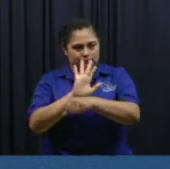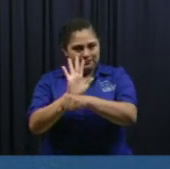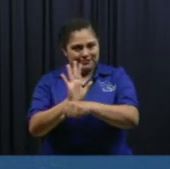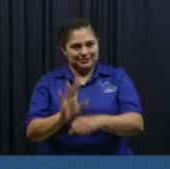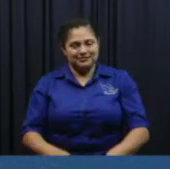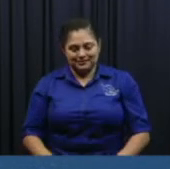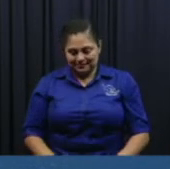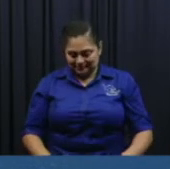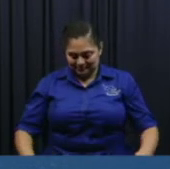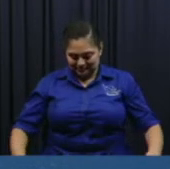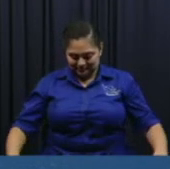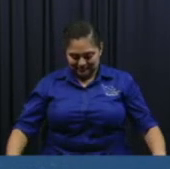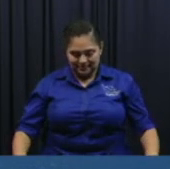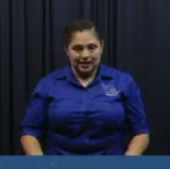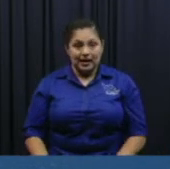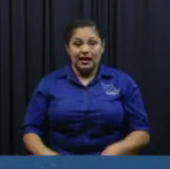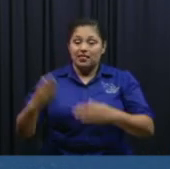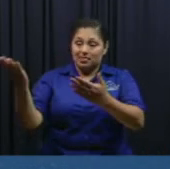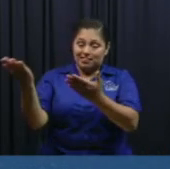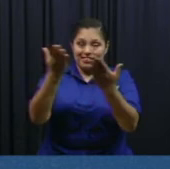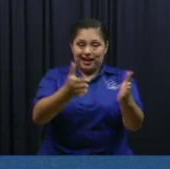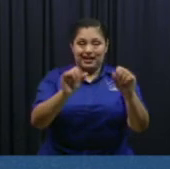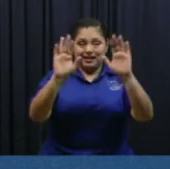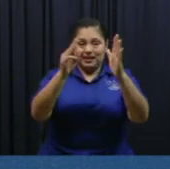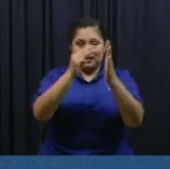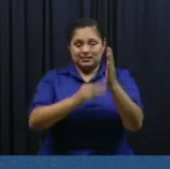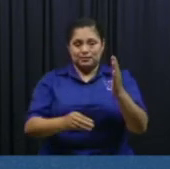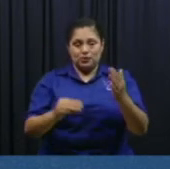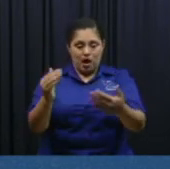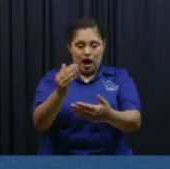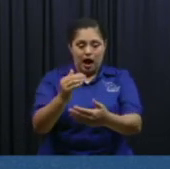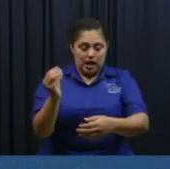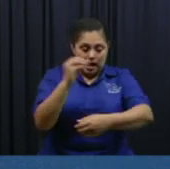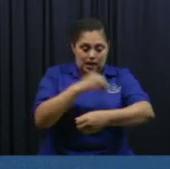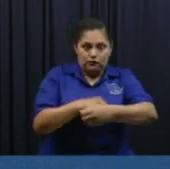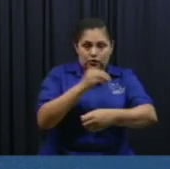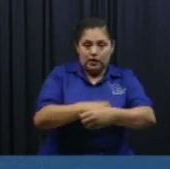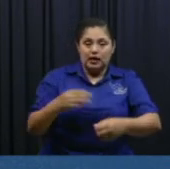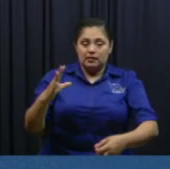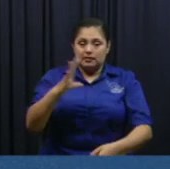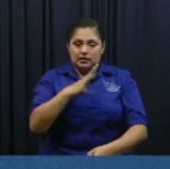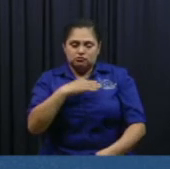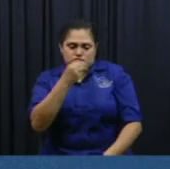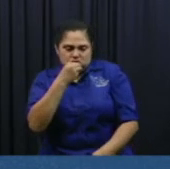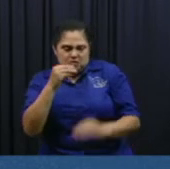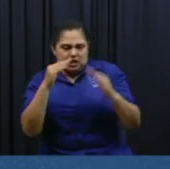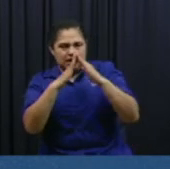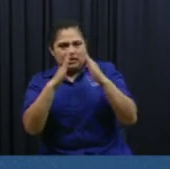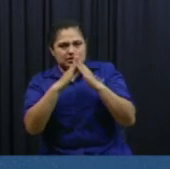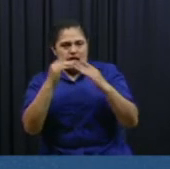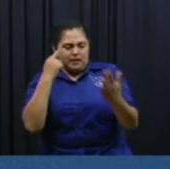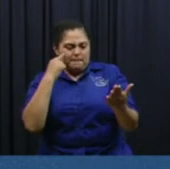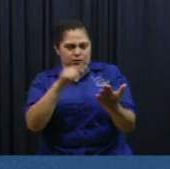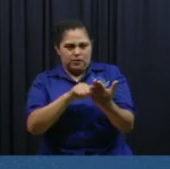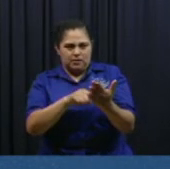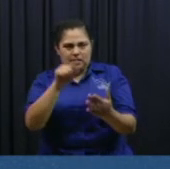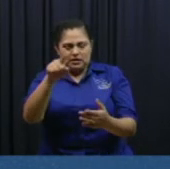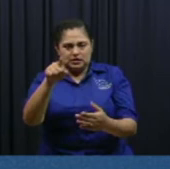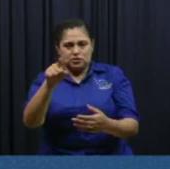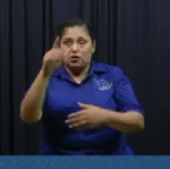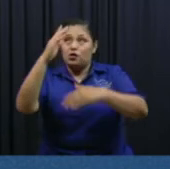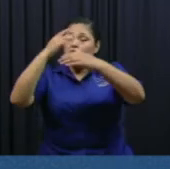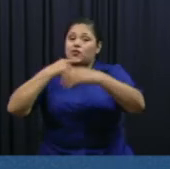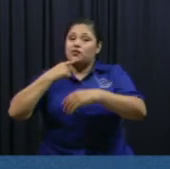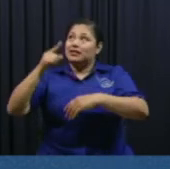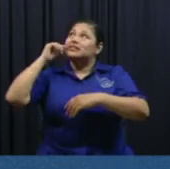materno traer el diezmo al alfolí para que haya alimento en casa y ponerme ahora a prueba en esto dice señor de los cielos si